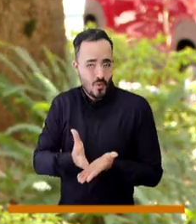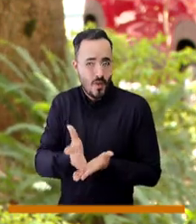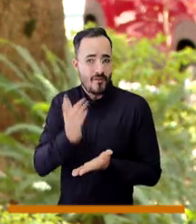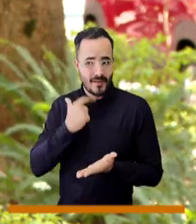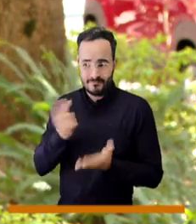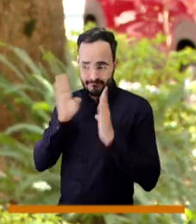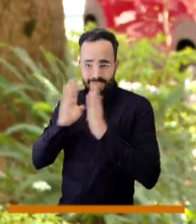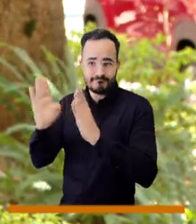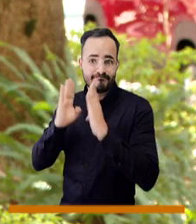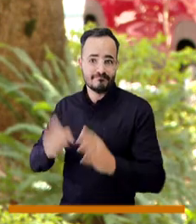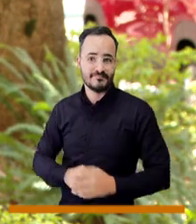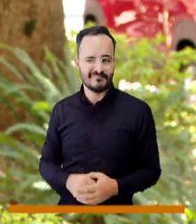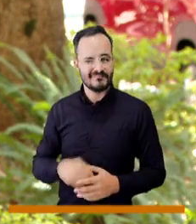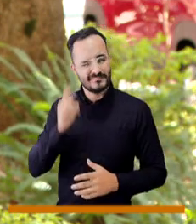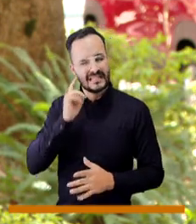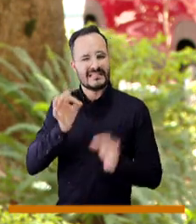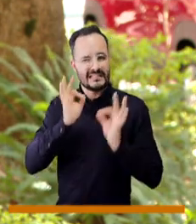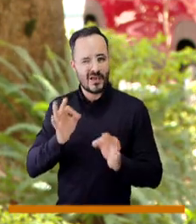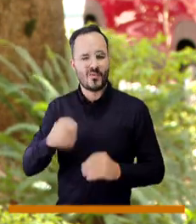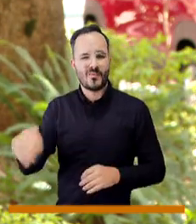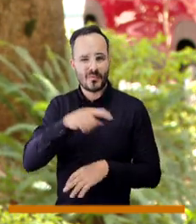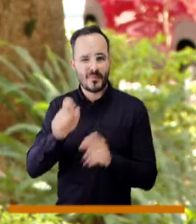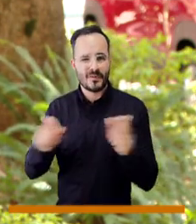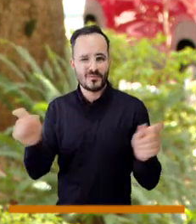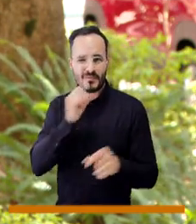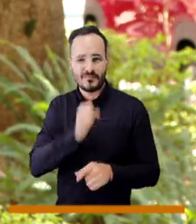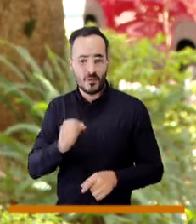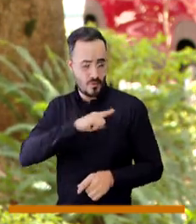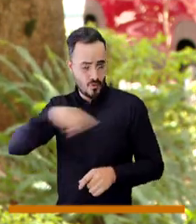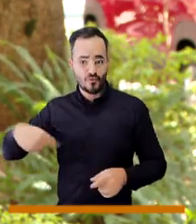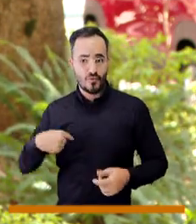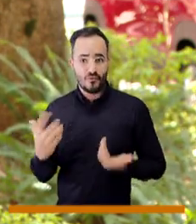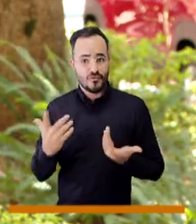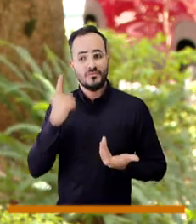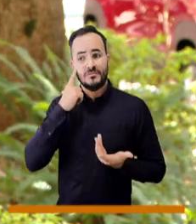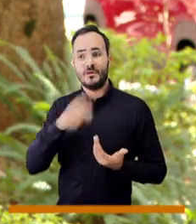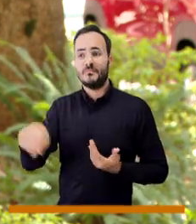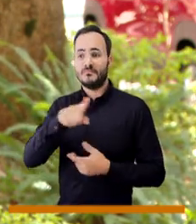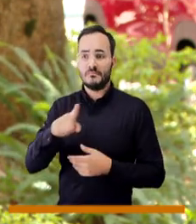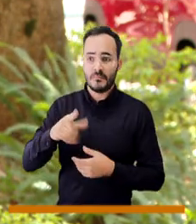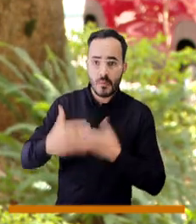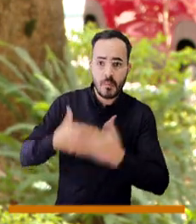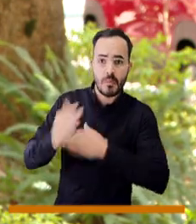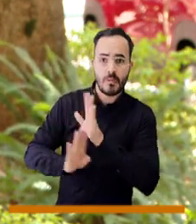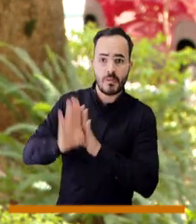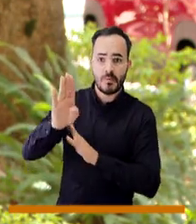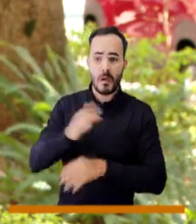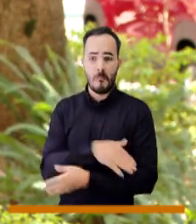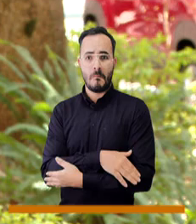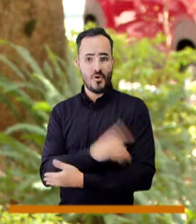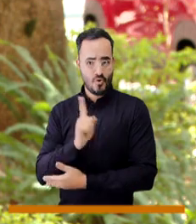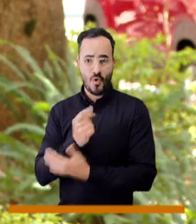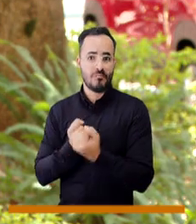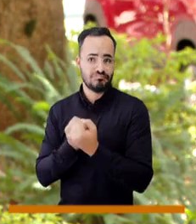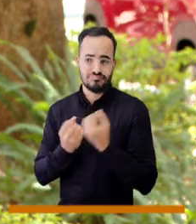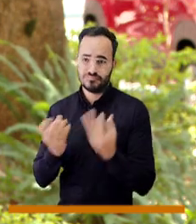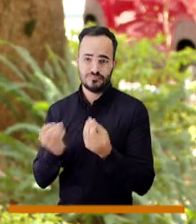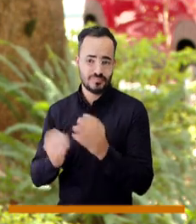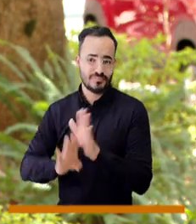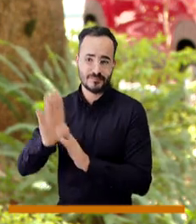es presente y que con absoluta seguridad los adultos mayores tenemos mucho para aportarle a la ciudad, al departamento, al